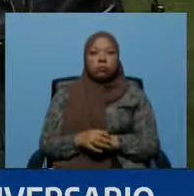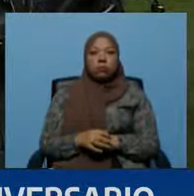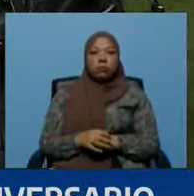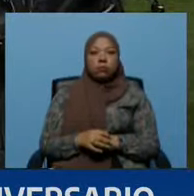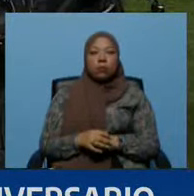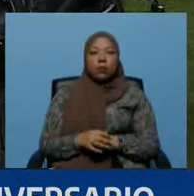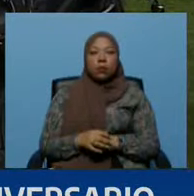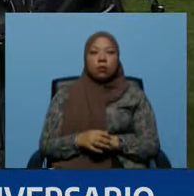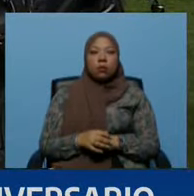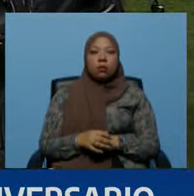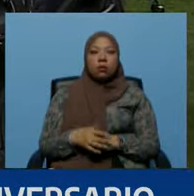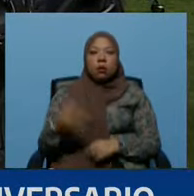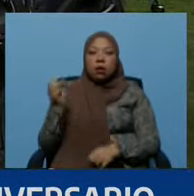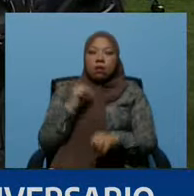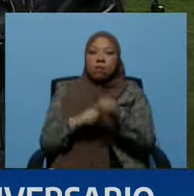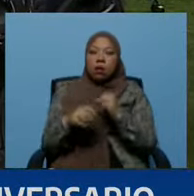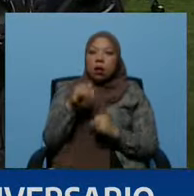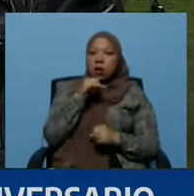Pero para ellos es tal